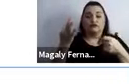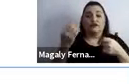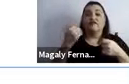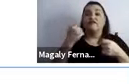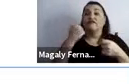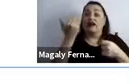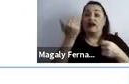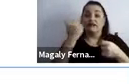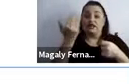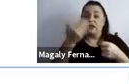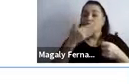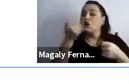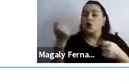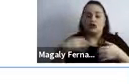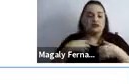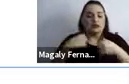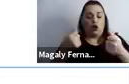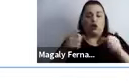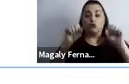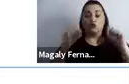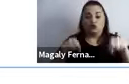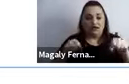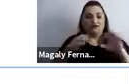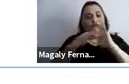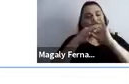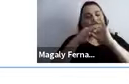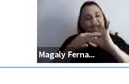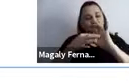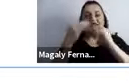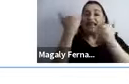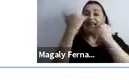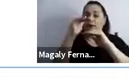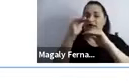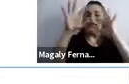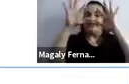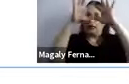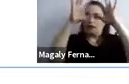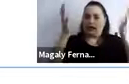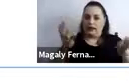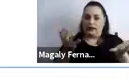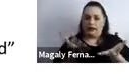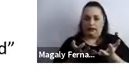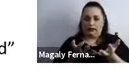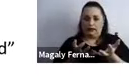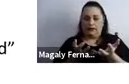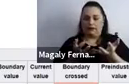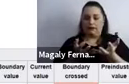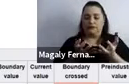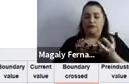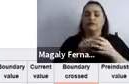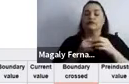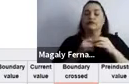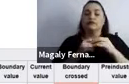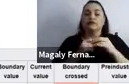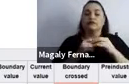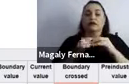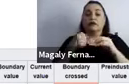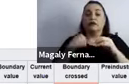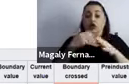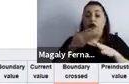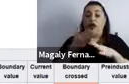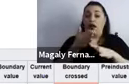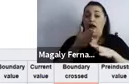factibilidad, de mejor salud posible, que es el que se refiere a los límites planetarios, que voy a adelantarlos